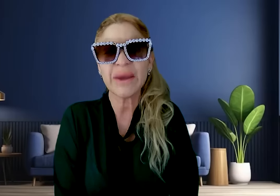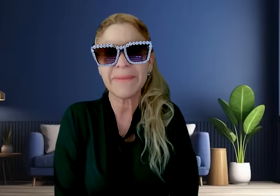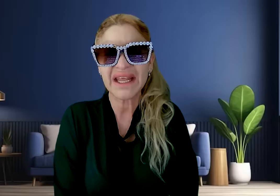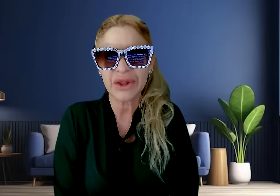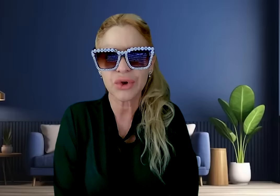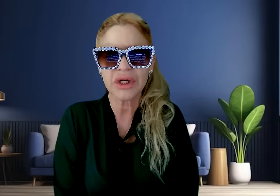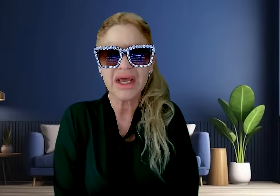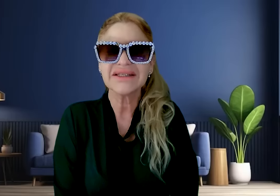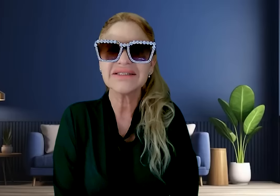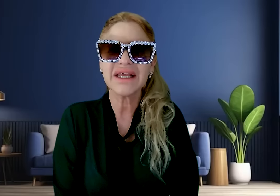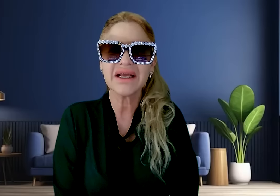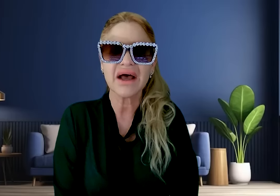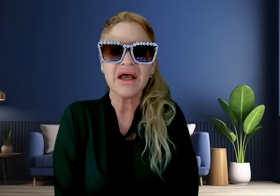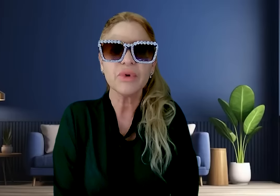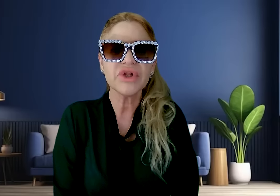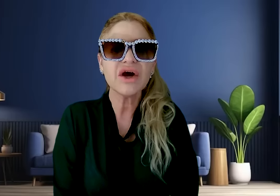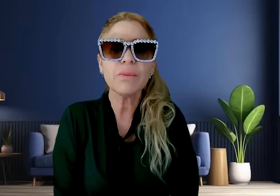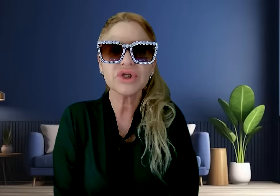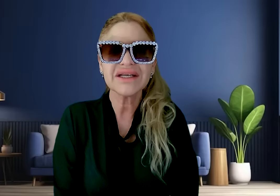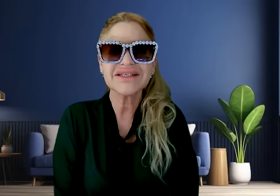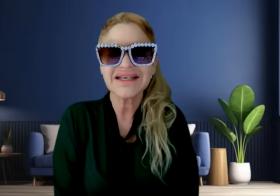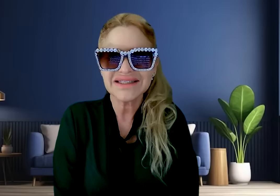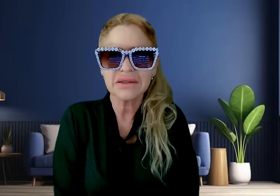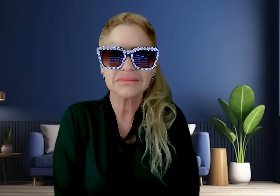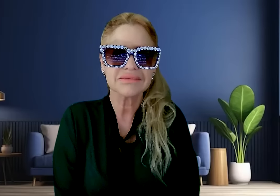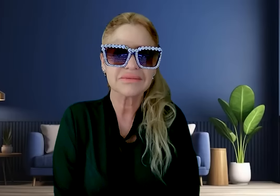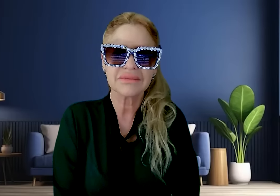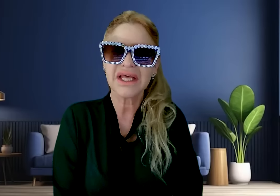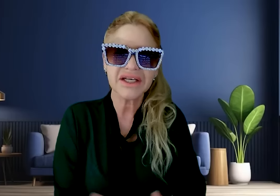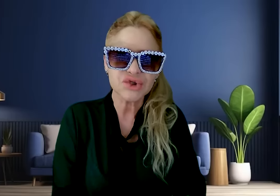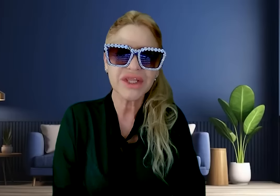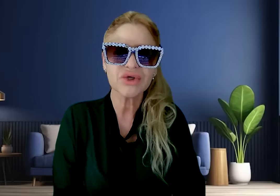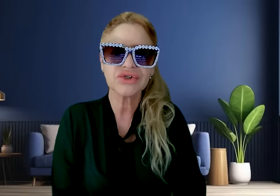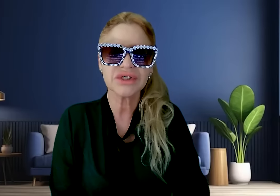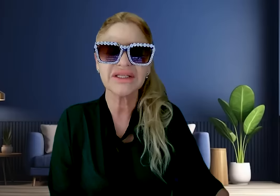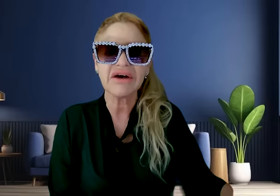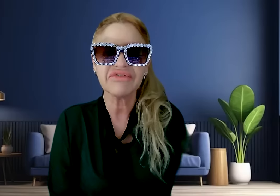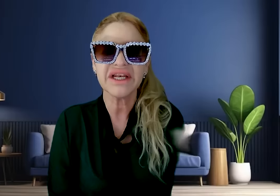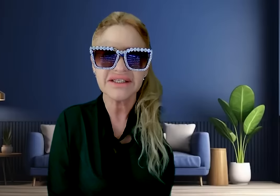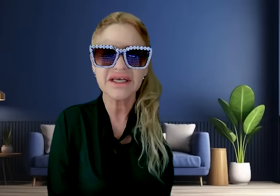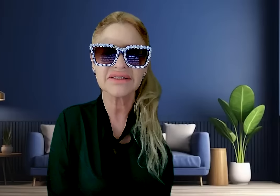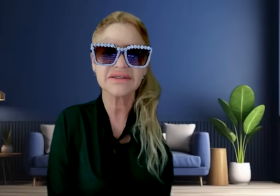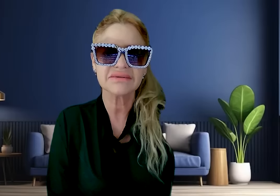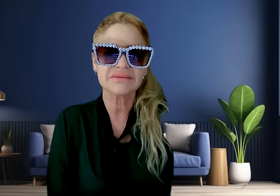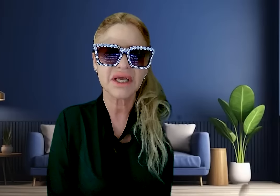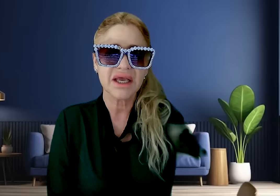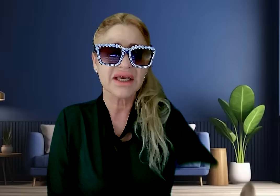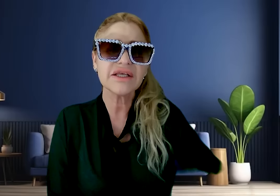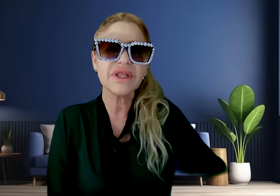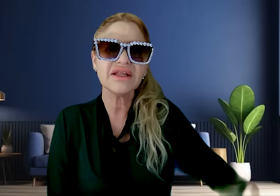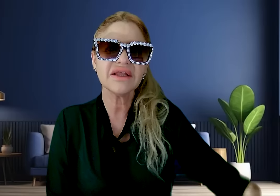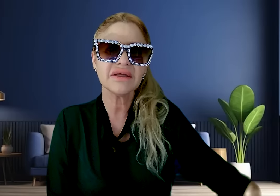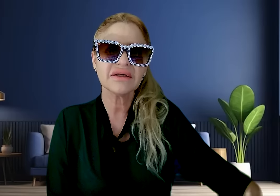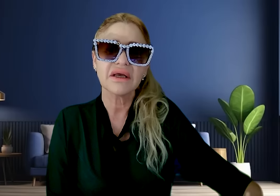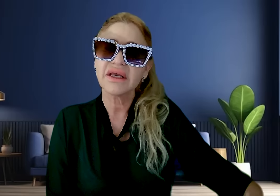con su depredador tan cerca podrían comportarse así, tan risueños y tan felices?